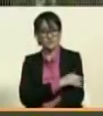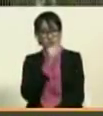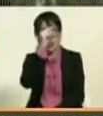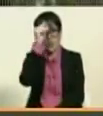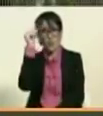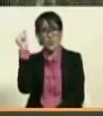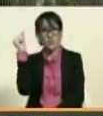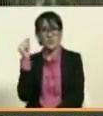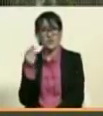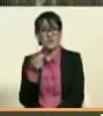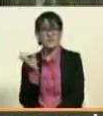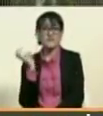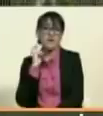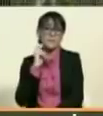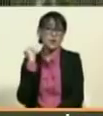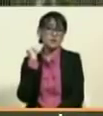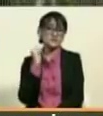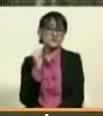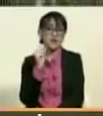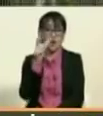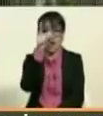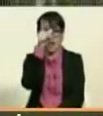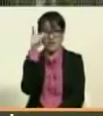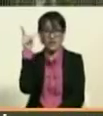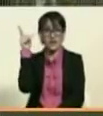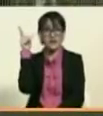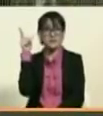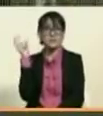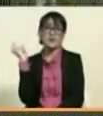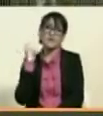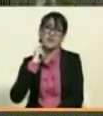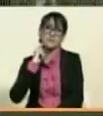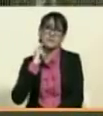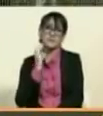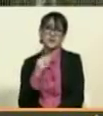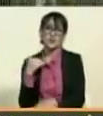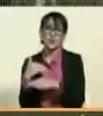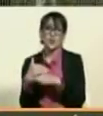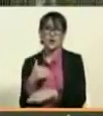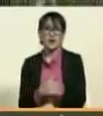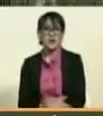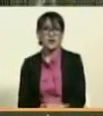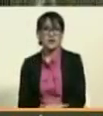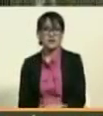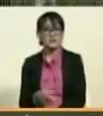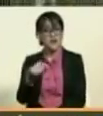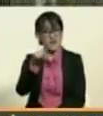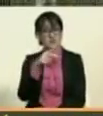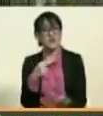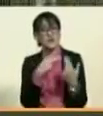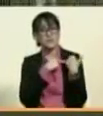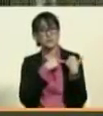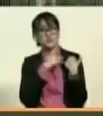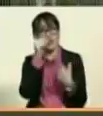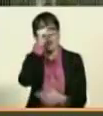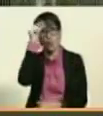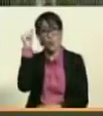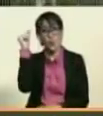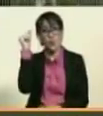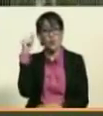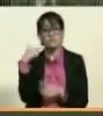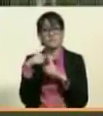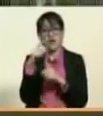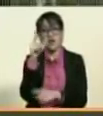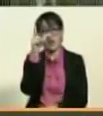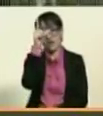el vampiro asesino de Ledesma, es un vampiro asesino. Son los responsables, Julio Borges y el